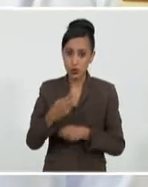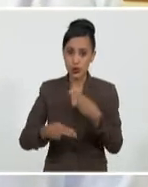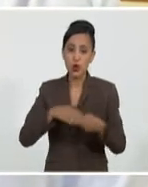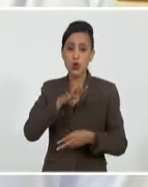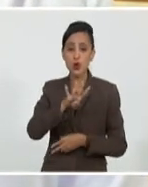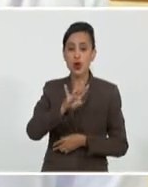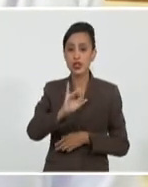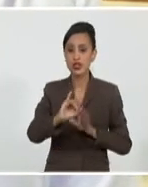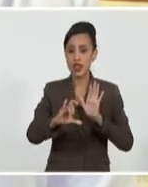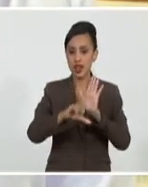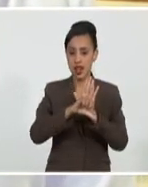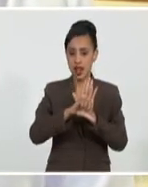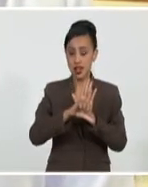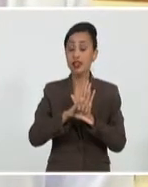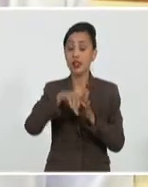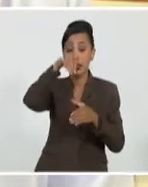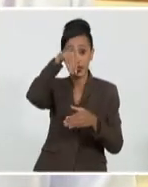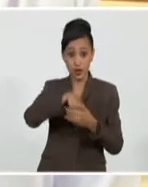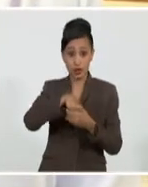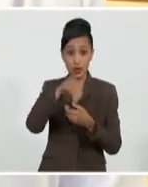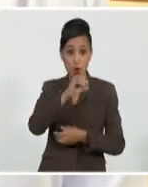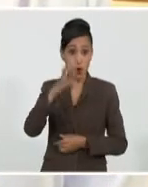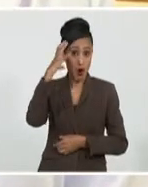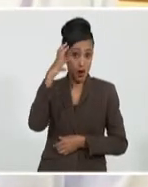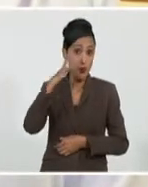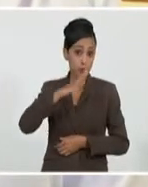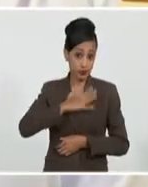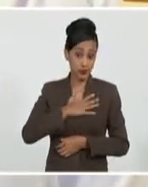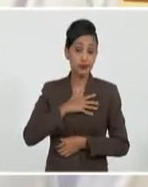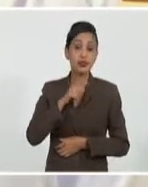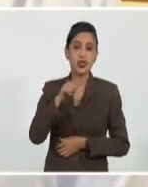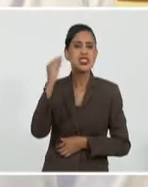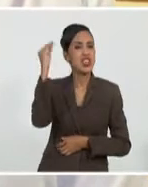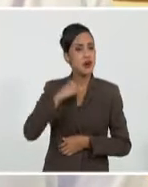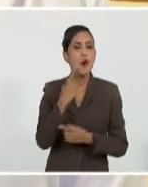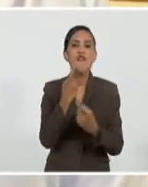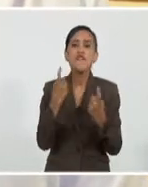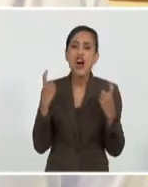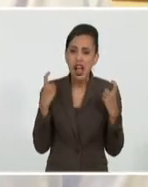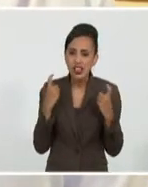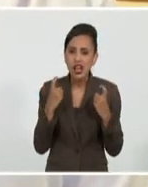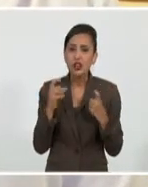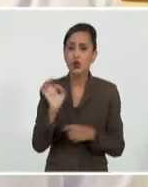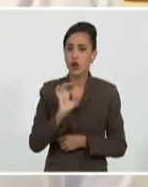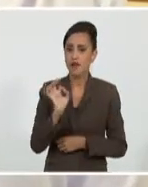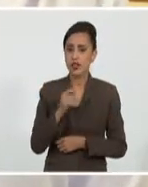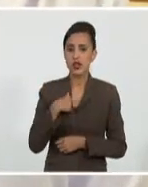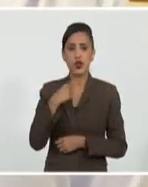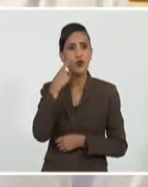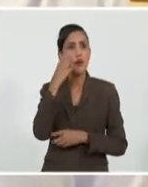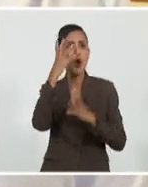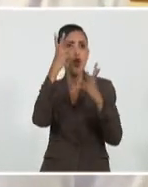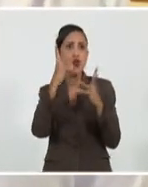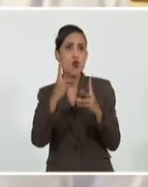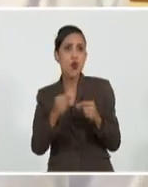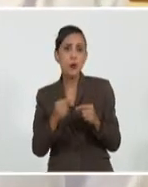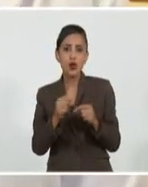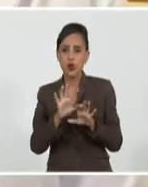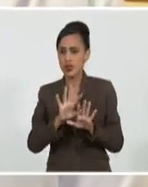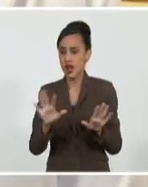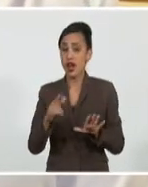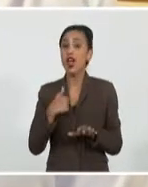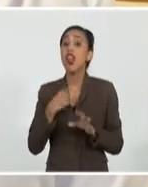ley en instituciones estatales. Sabemos que son insuficientes, y no es mirando el número frío ni el número crudo. Es